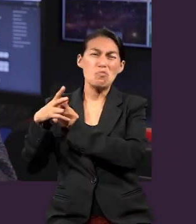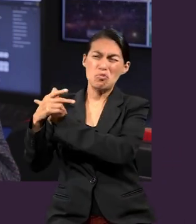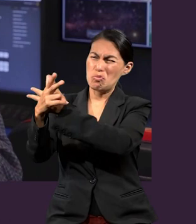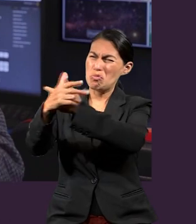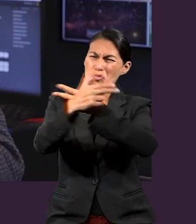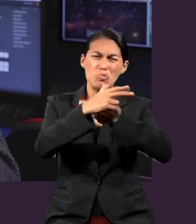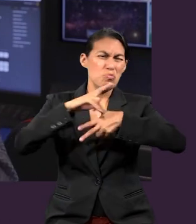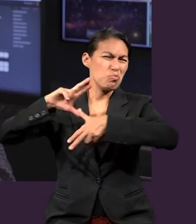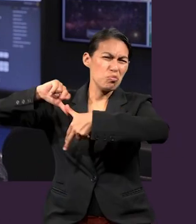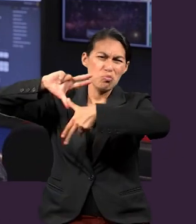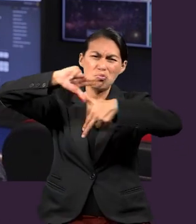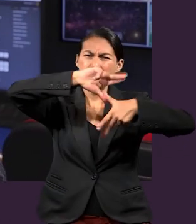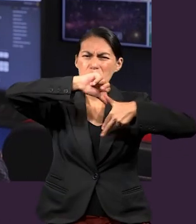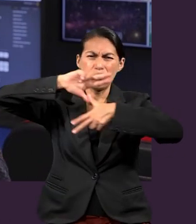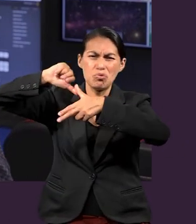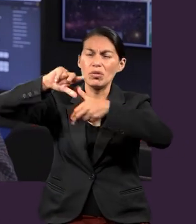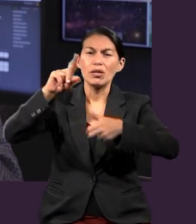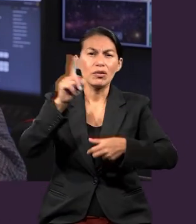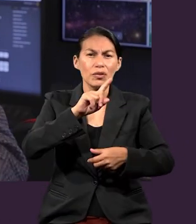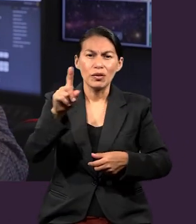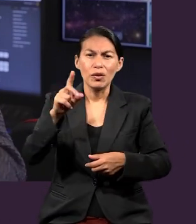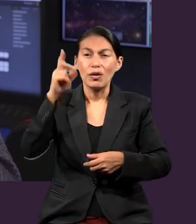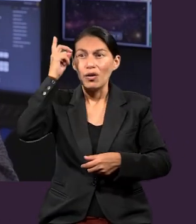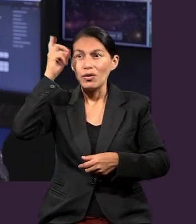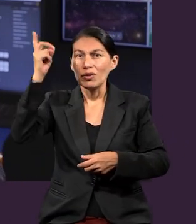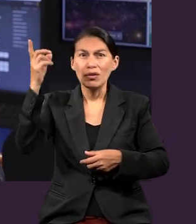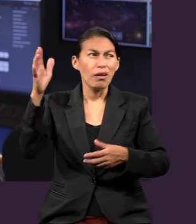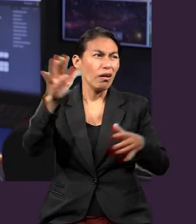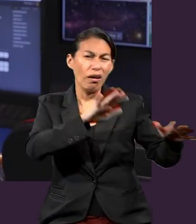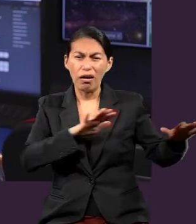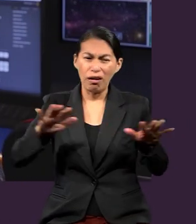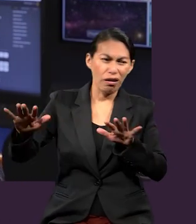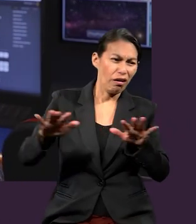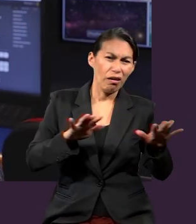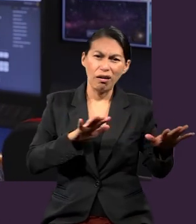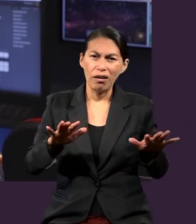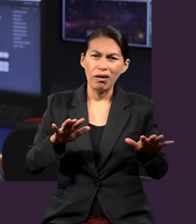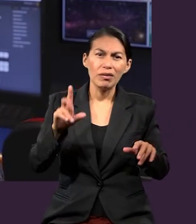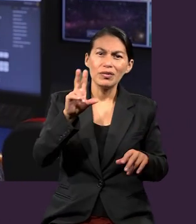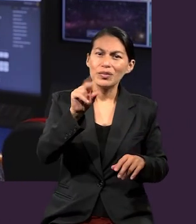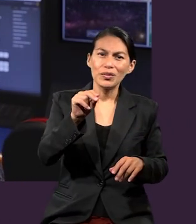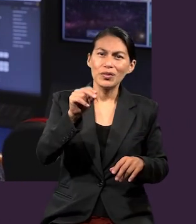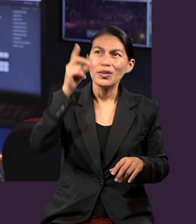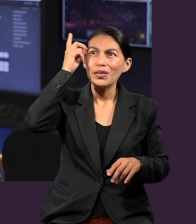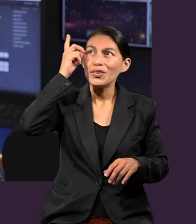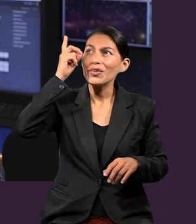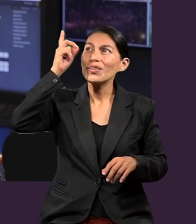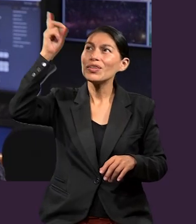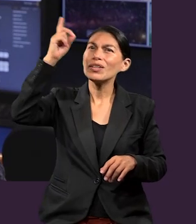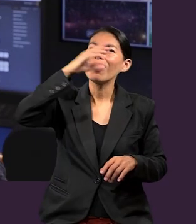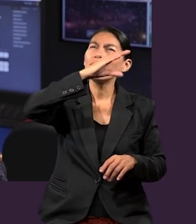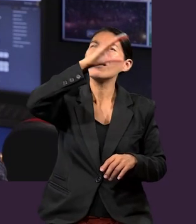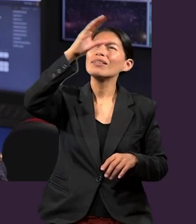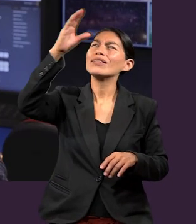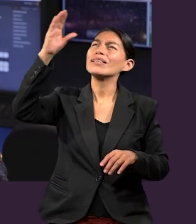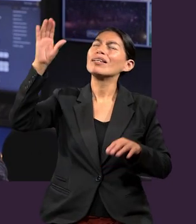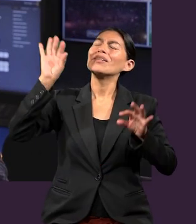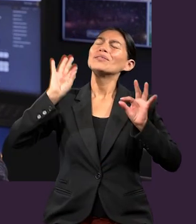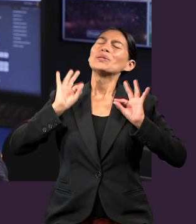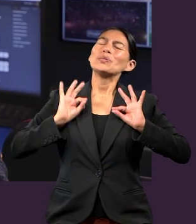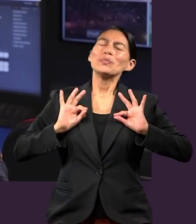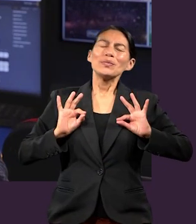Dios no está en el torbellino, Dios no está en el terremoto. Dios se presenta en un silbo